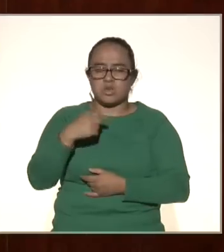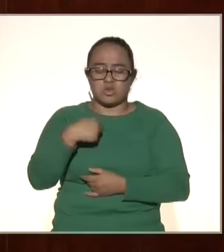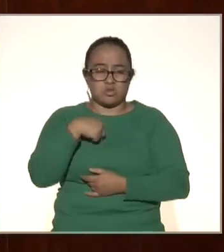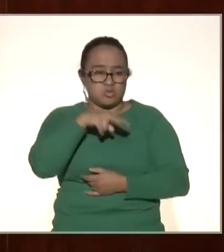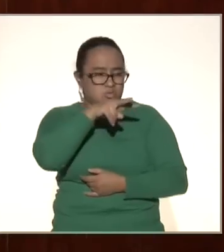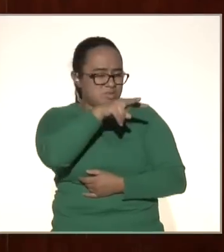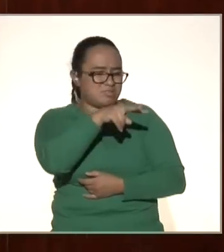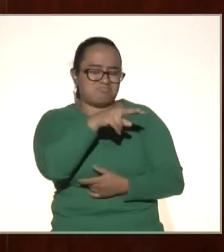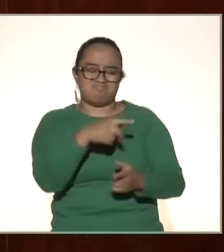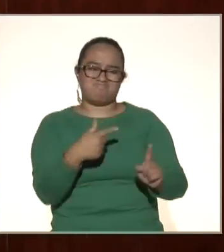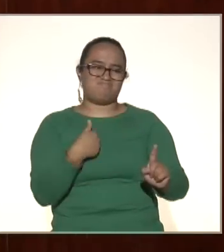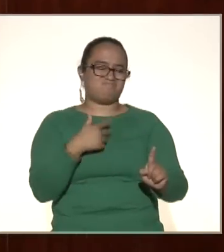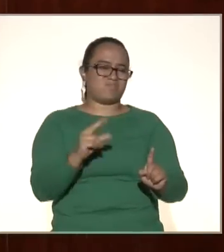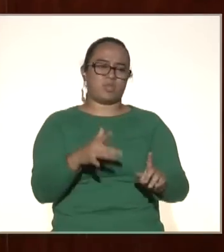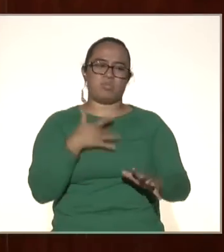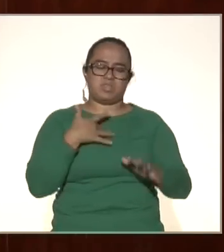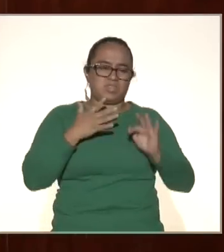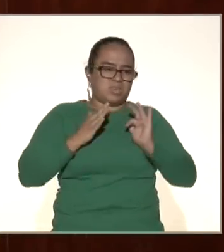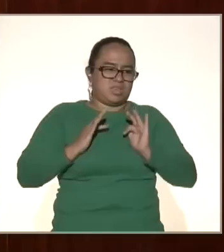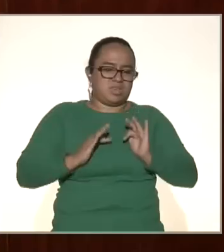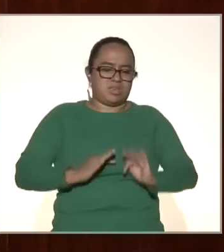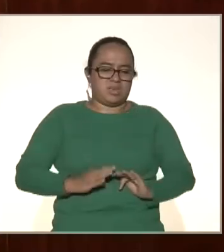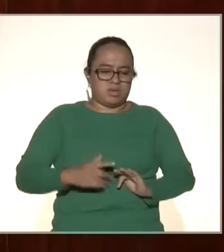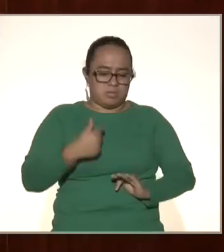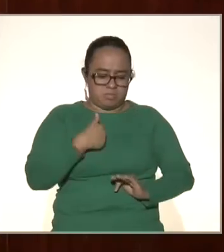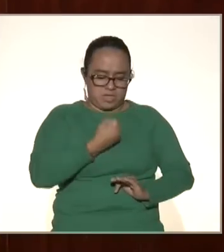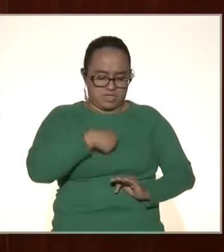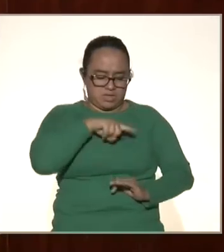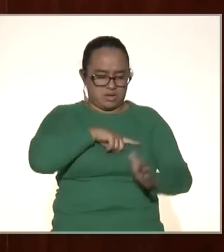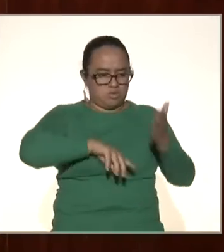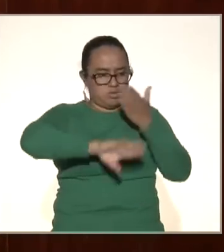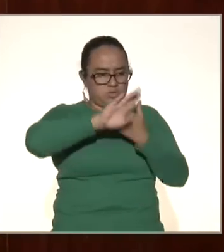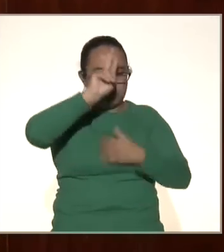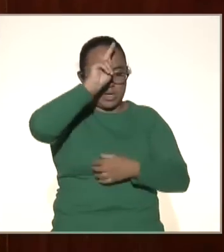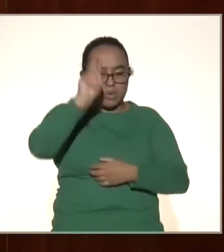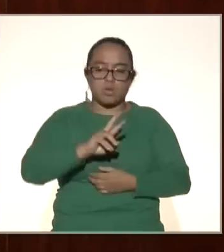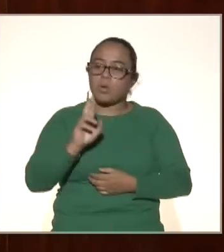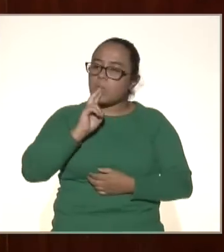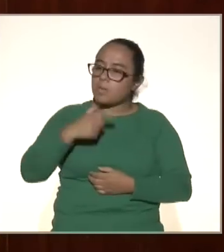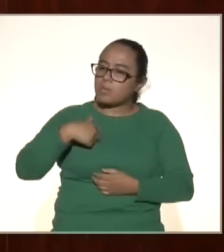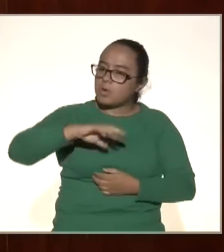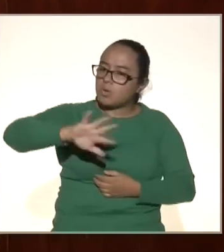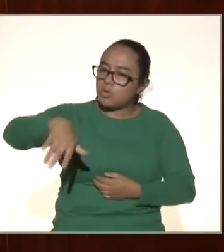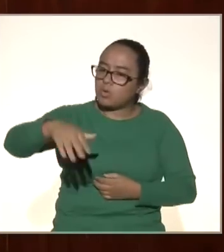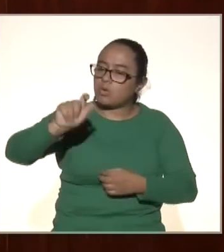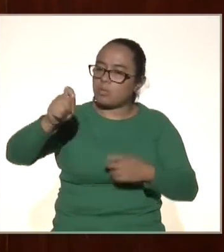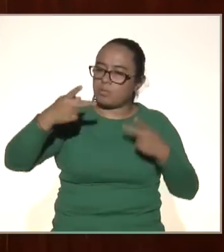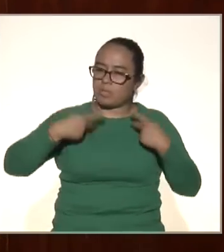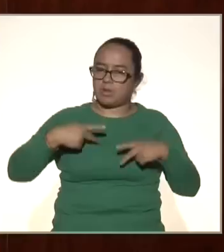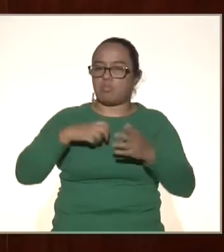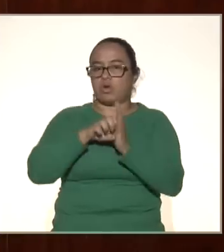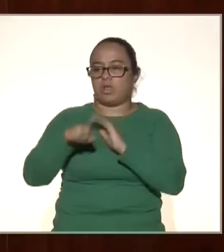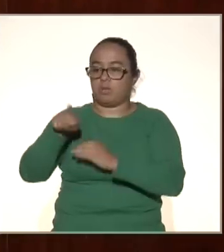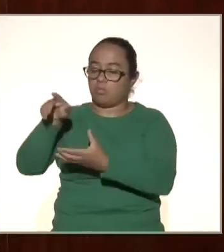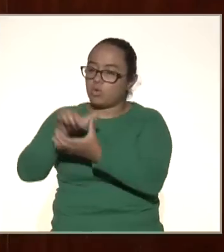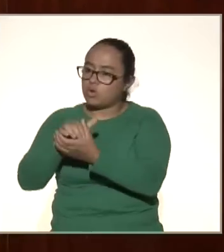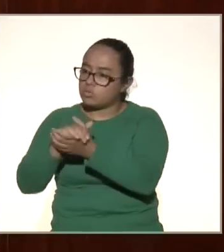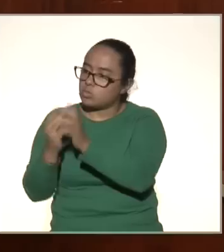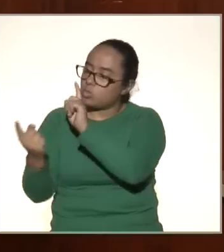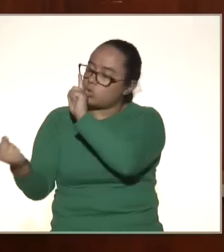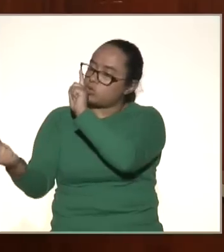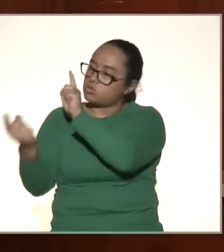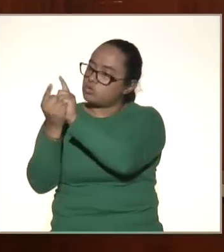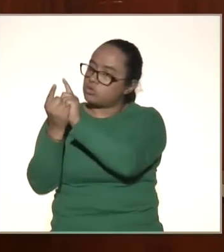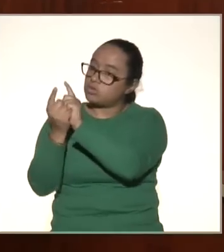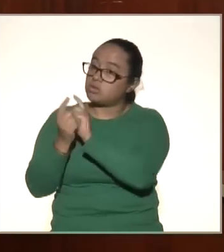siendo funcional para mí, esto va en detrimento de mi salud, entonces busco personas, bueno, en este caso su esposo, y no sé si